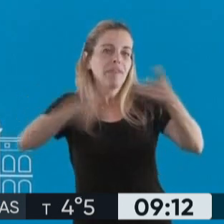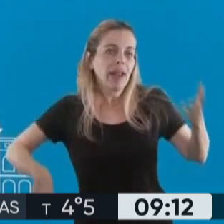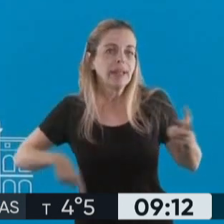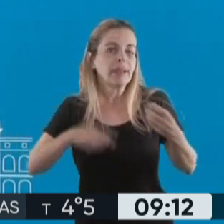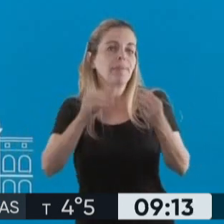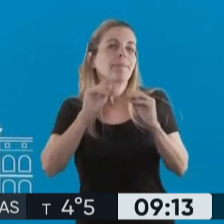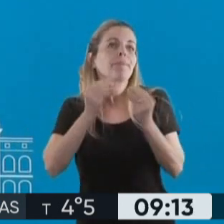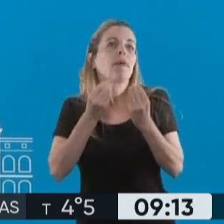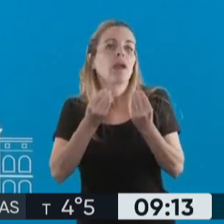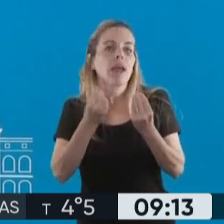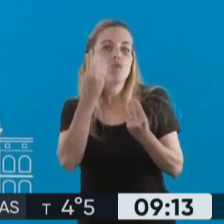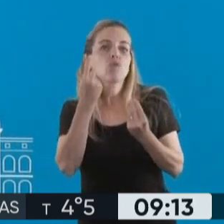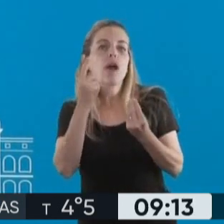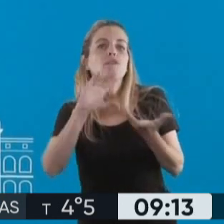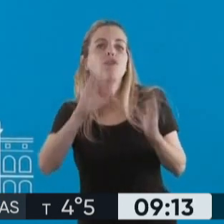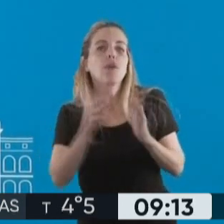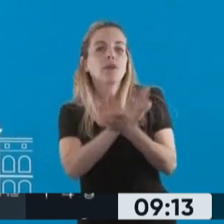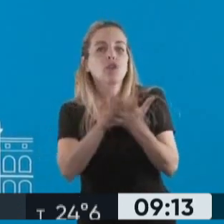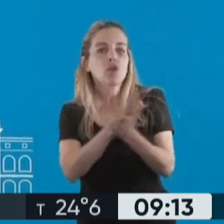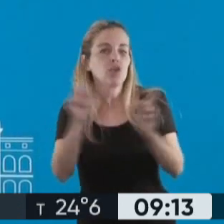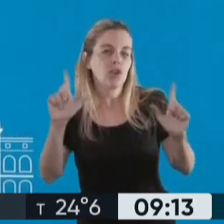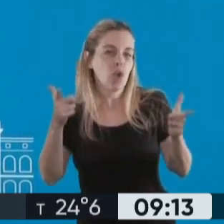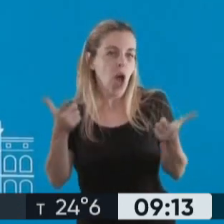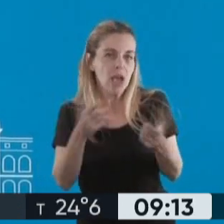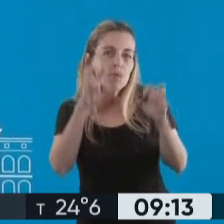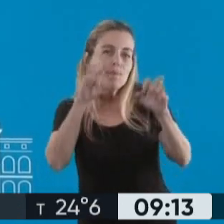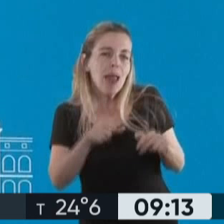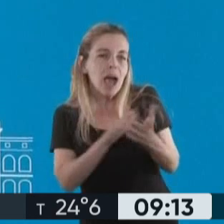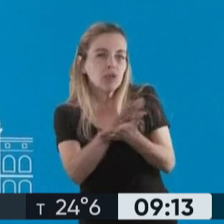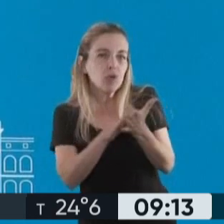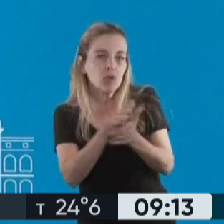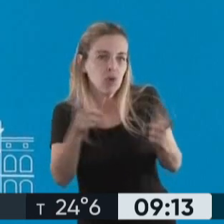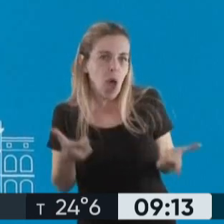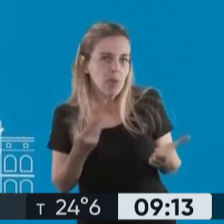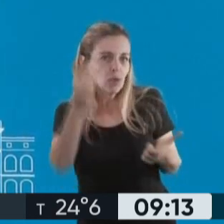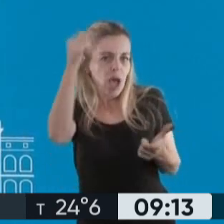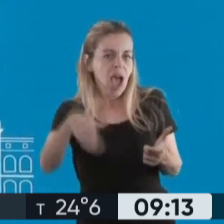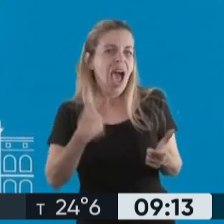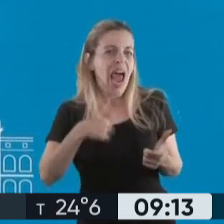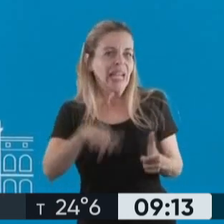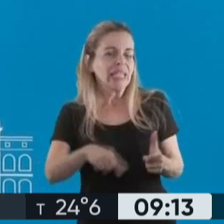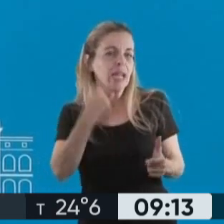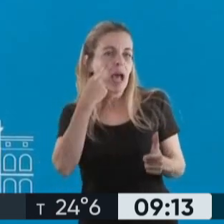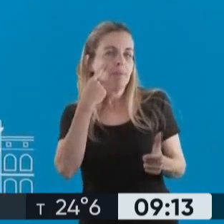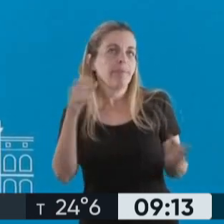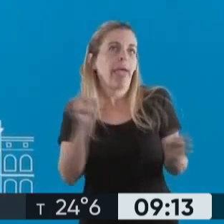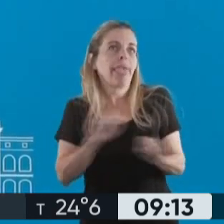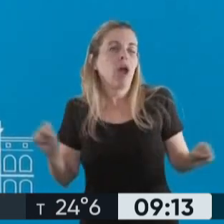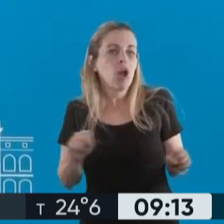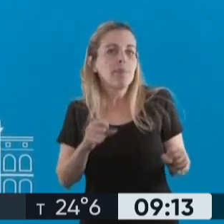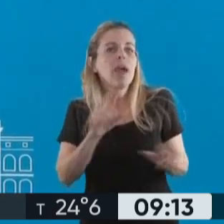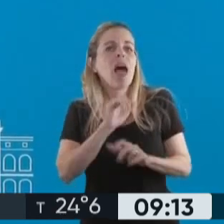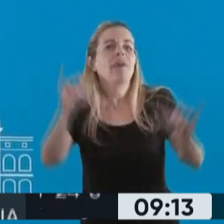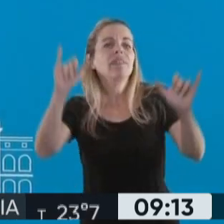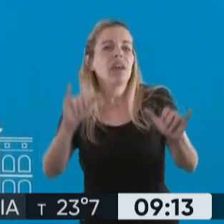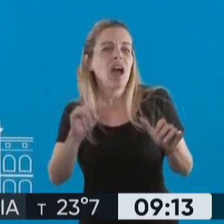no creemos en los planes económicos milagrosos que le dicen a la gente, y han sucedido en la Argentina muchas veces, que de un día para el otro o en los próximos meses se va a resolver